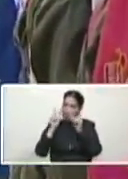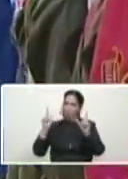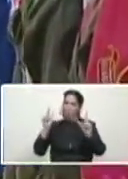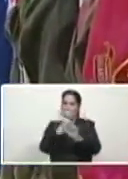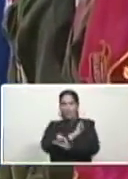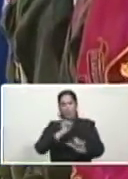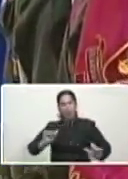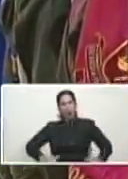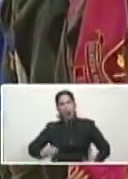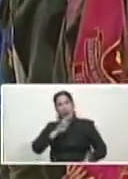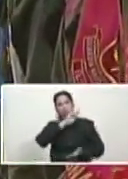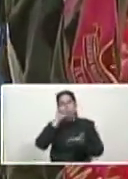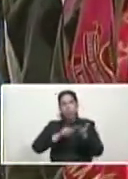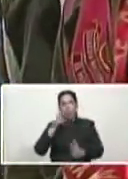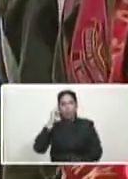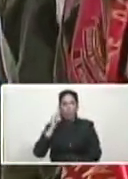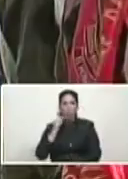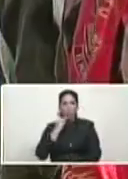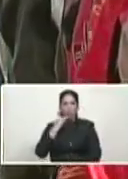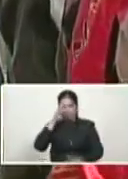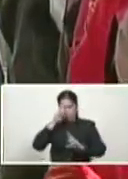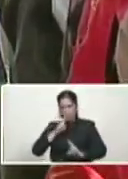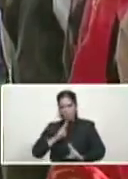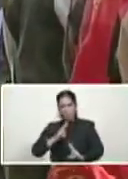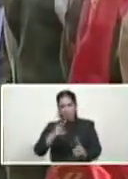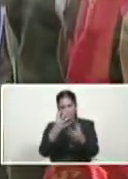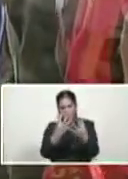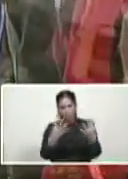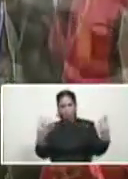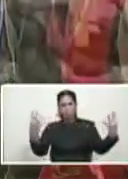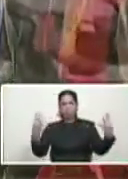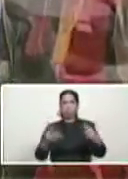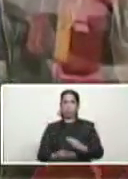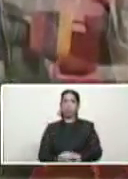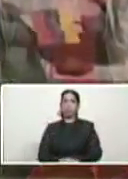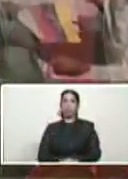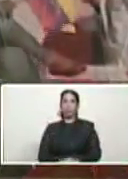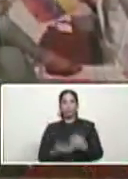Armada Nacional Bolivariana, que la respeta.